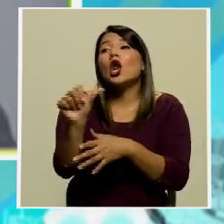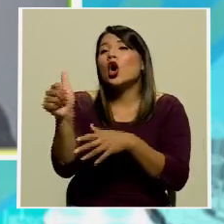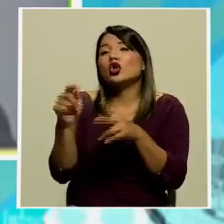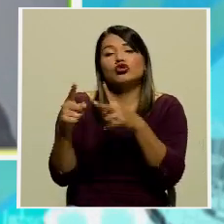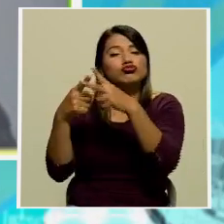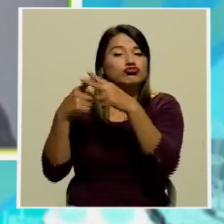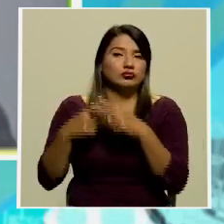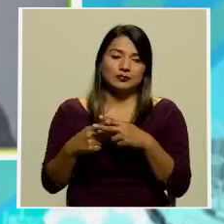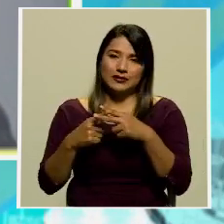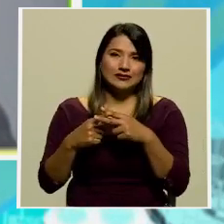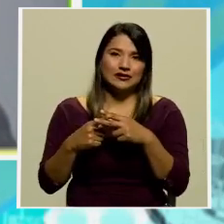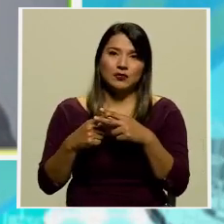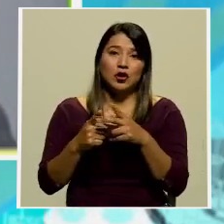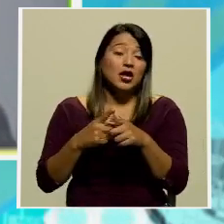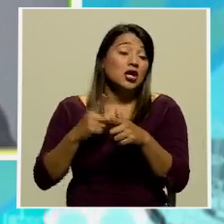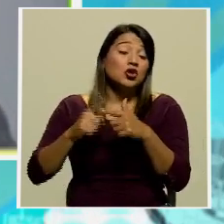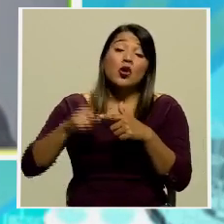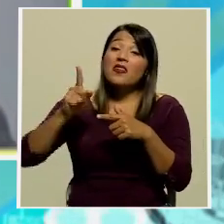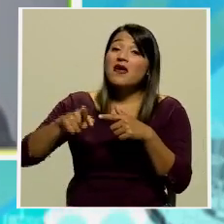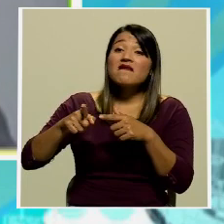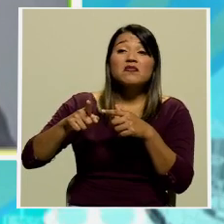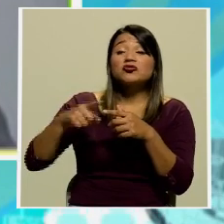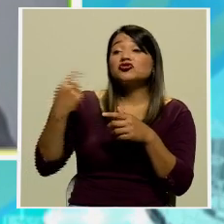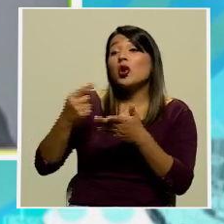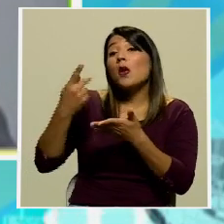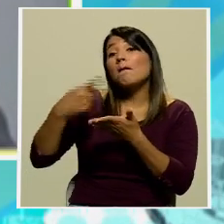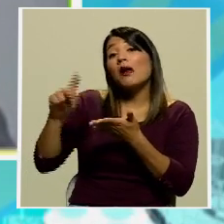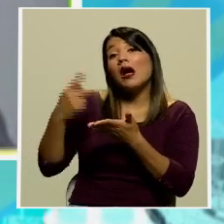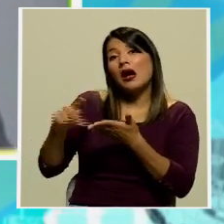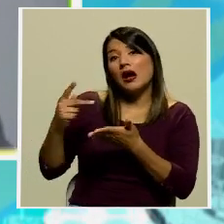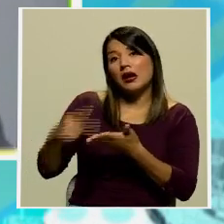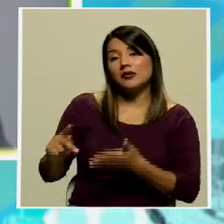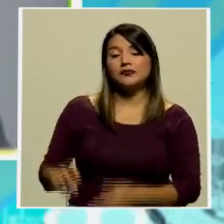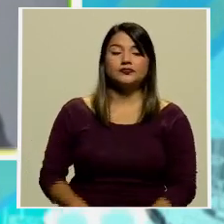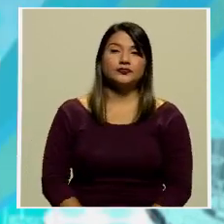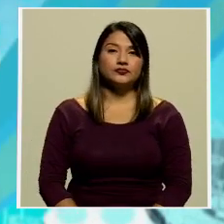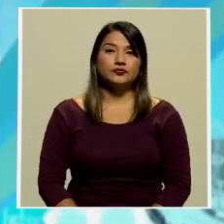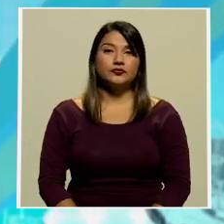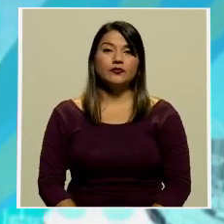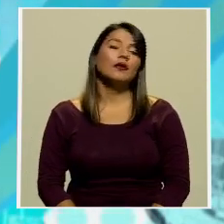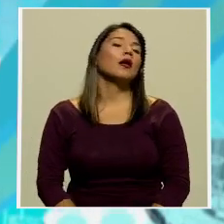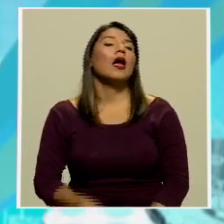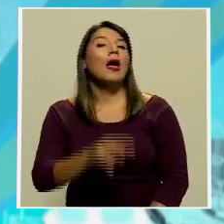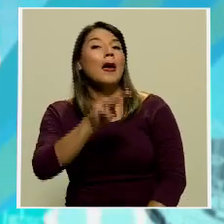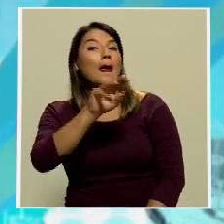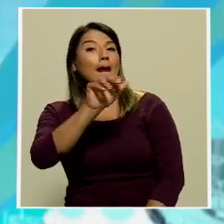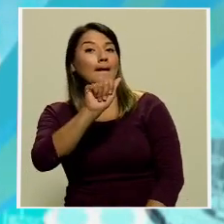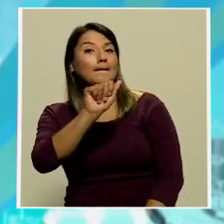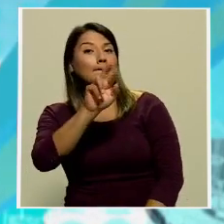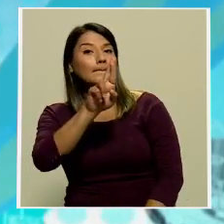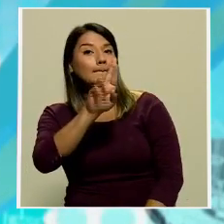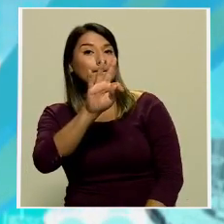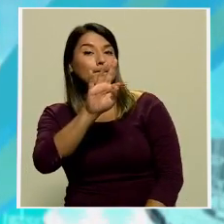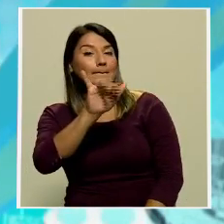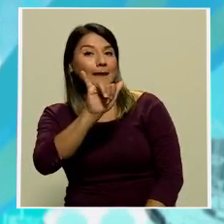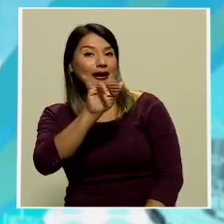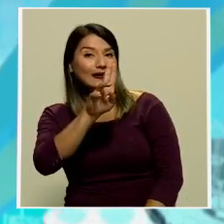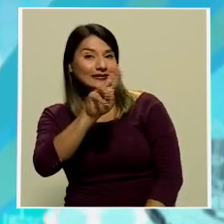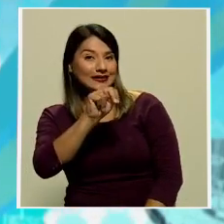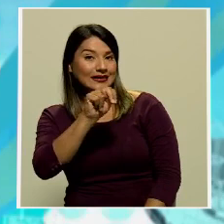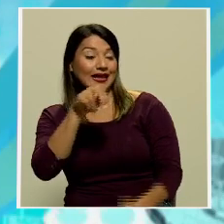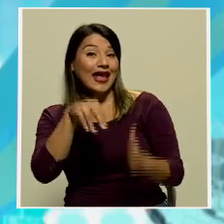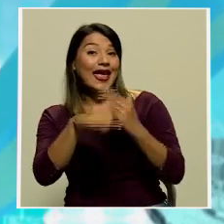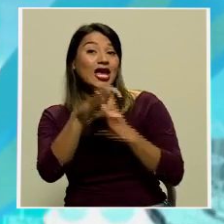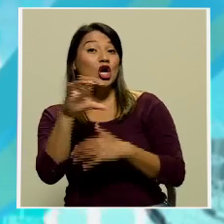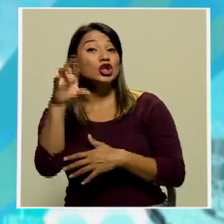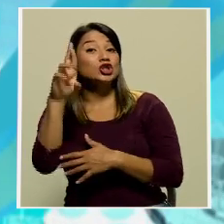que se van cumpliendo los plazos de pago. Martín, en Costa Rica el principal